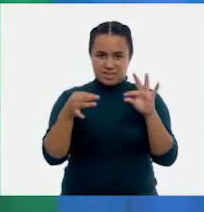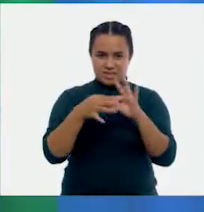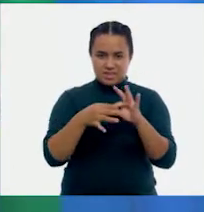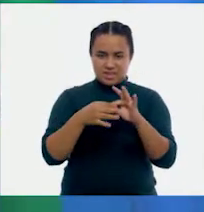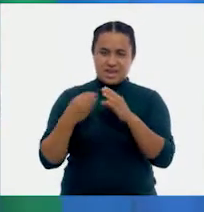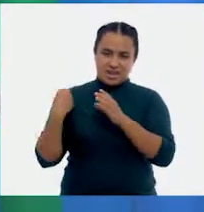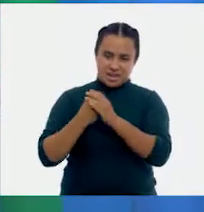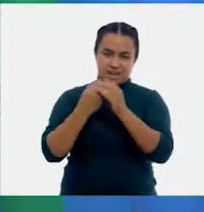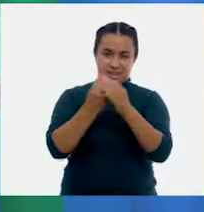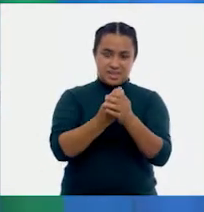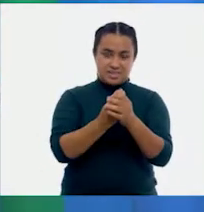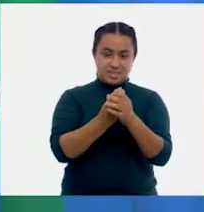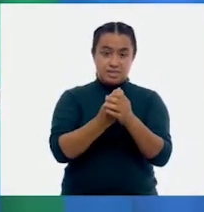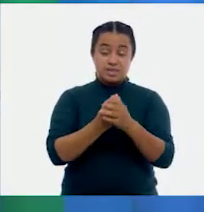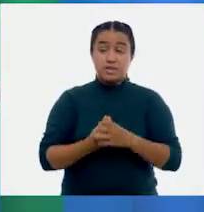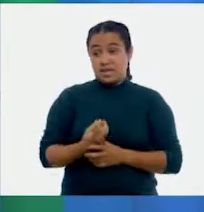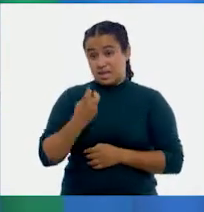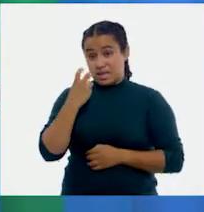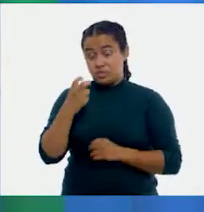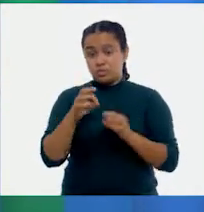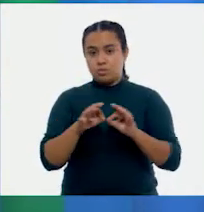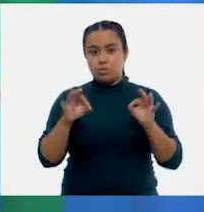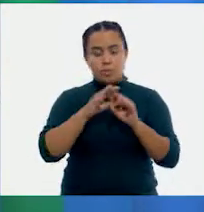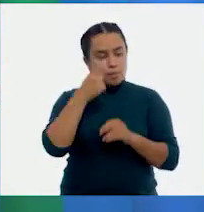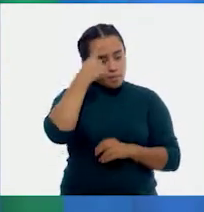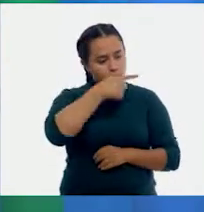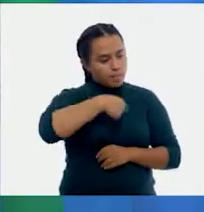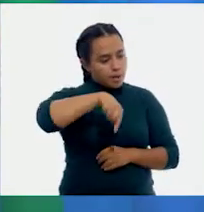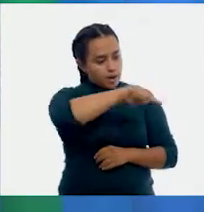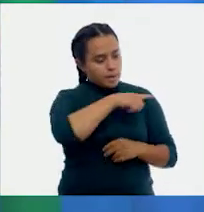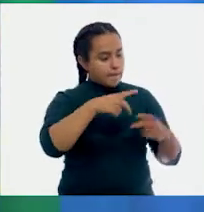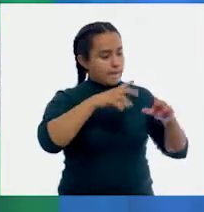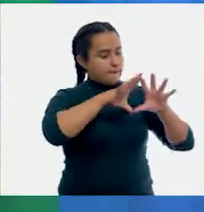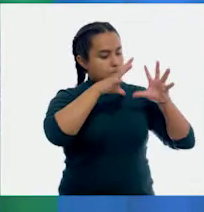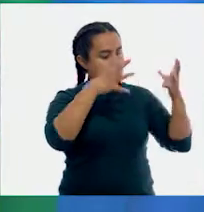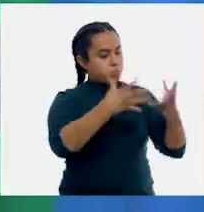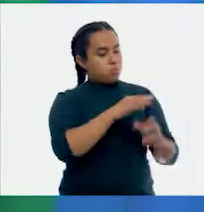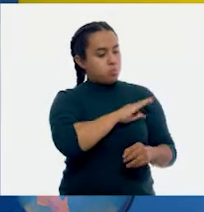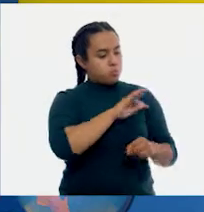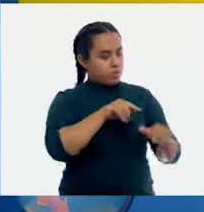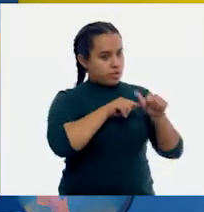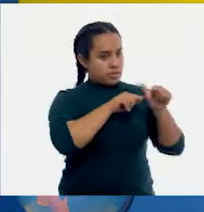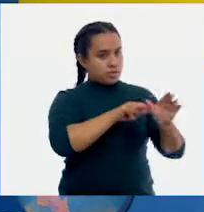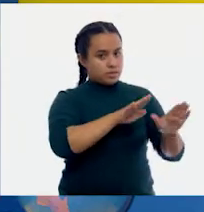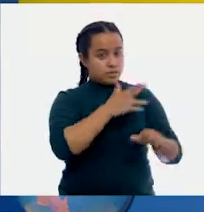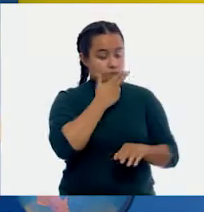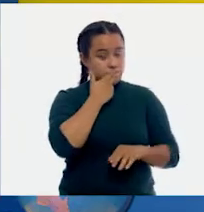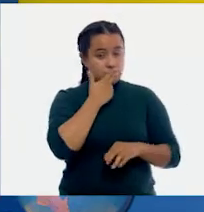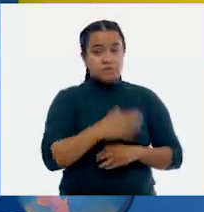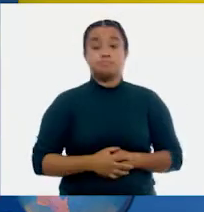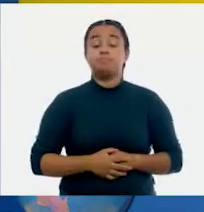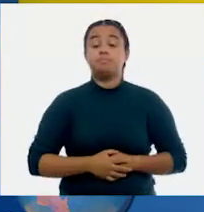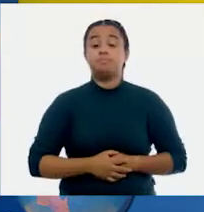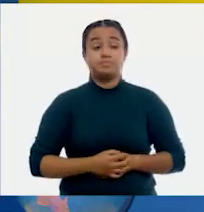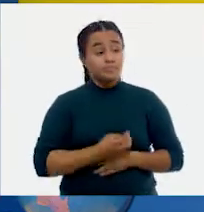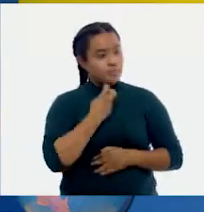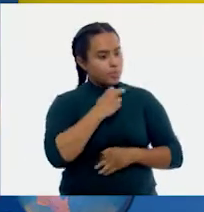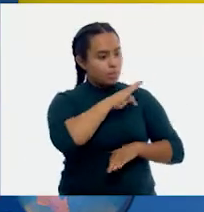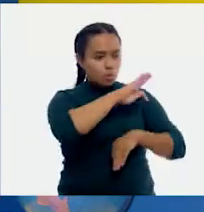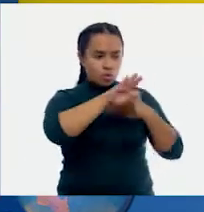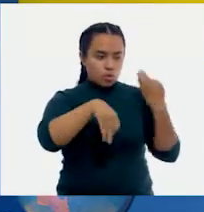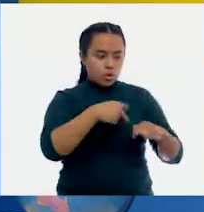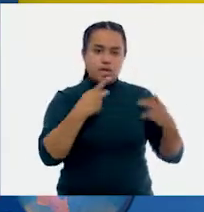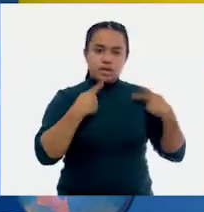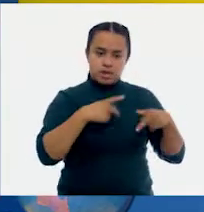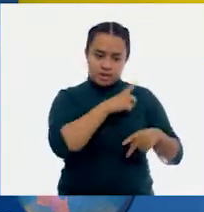las clases, de ello depende la vida en el planeta. Exactamente. Eso es algo que todas las personas